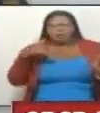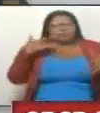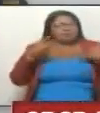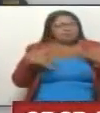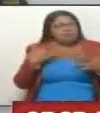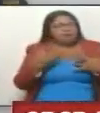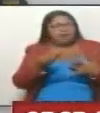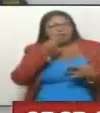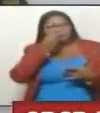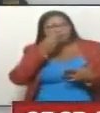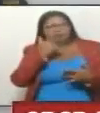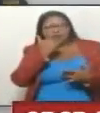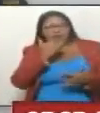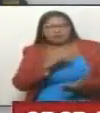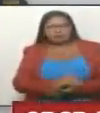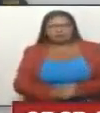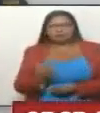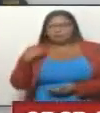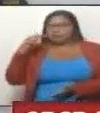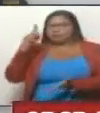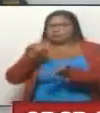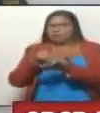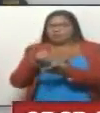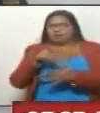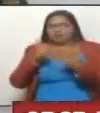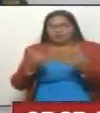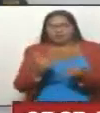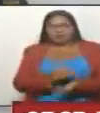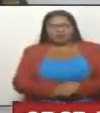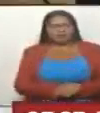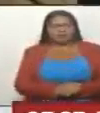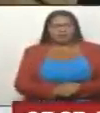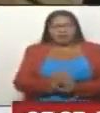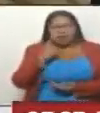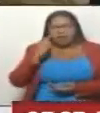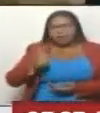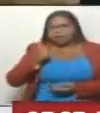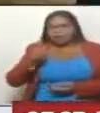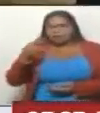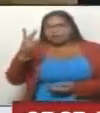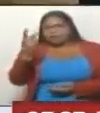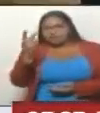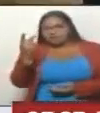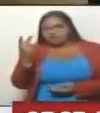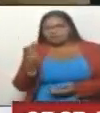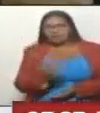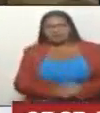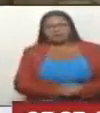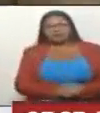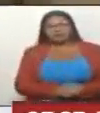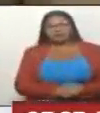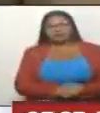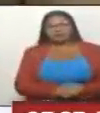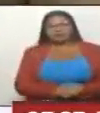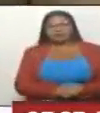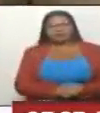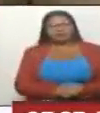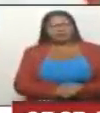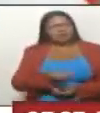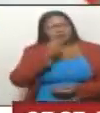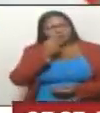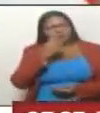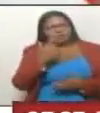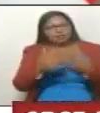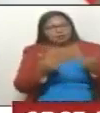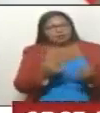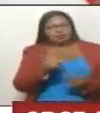comida navideña. Allá estaremos. Allá en la universidad. Por lo menos para aprovechar la segunda yaca. El segundo plato navideño. ¿Cuántos platos navideños lleva? Uno,